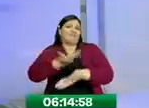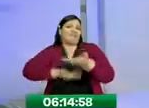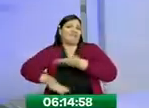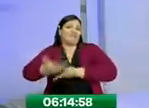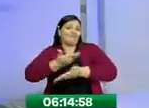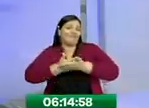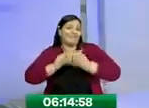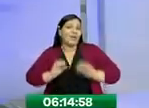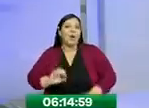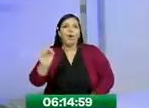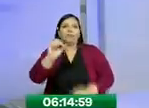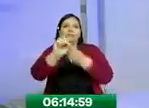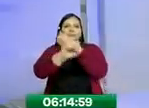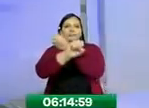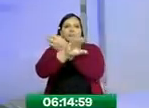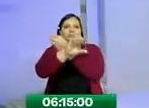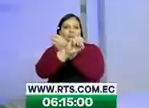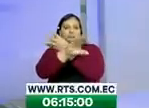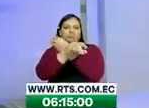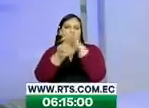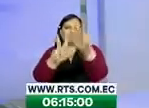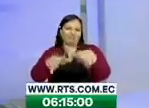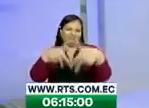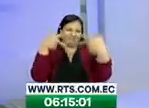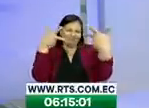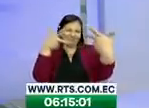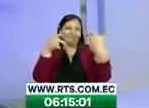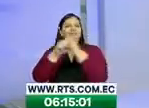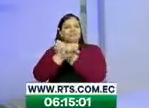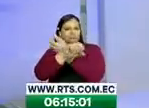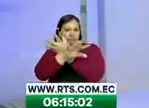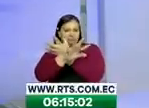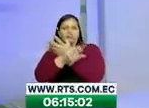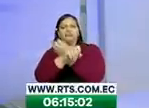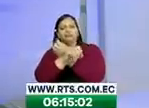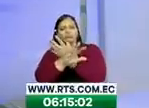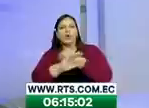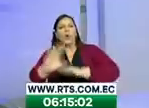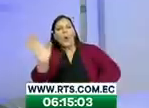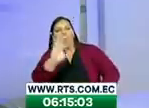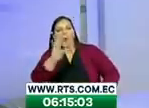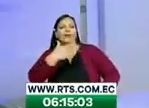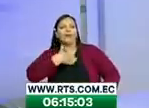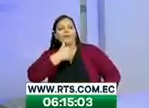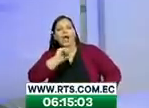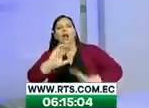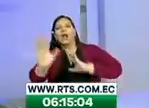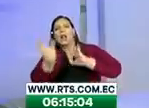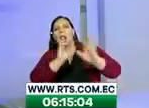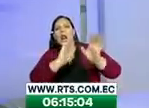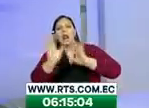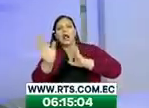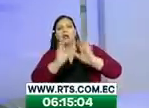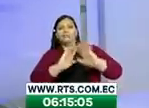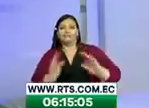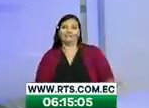es el Skype. Y eso puedes hacerlo, conferencia, y puedes estar un poco hablando del tema. Si no, la situación es complicada.